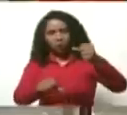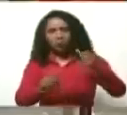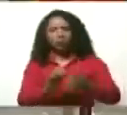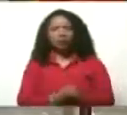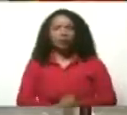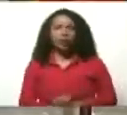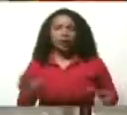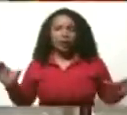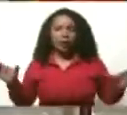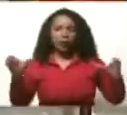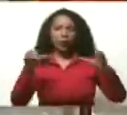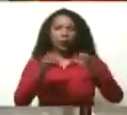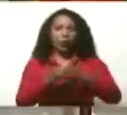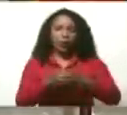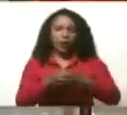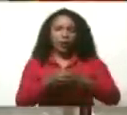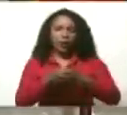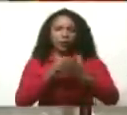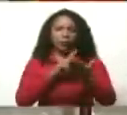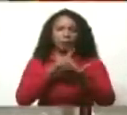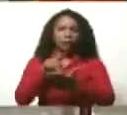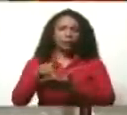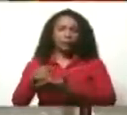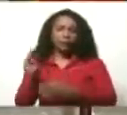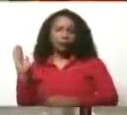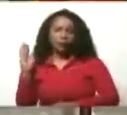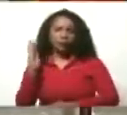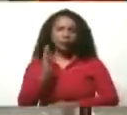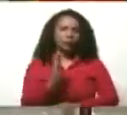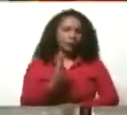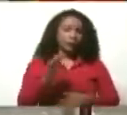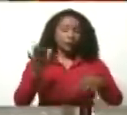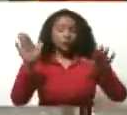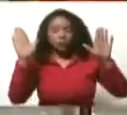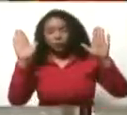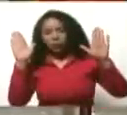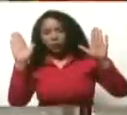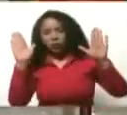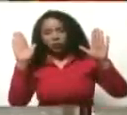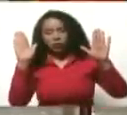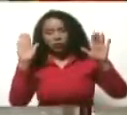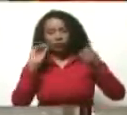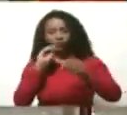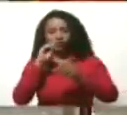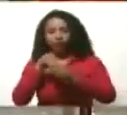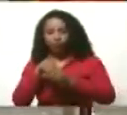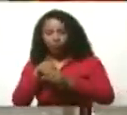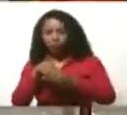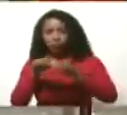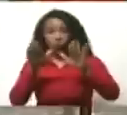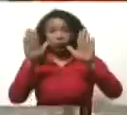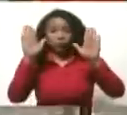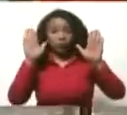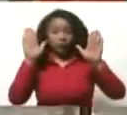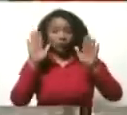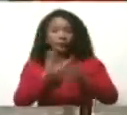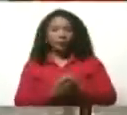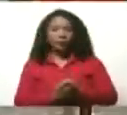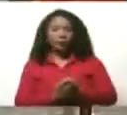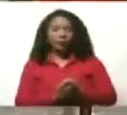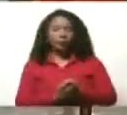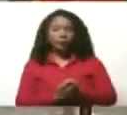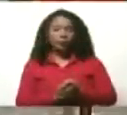audiencias de presentación, de delación, que suponen allanamientos, que suponen